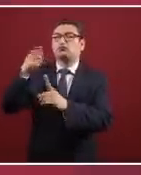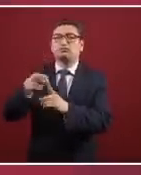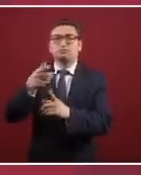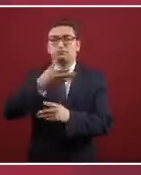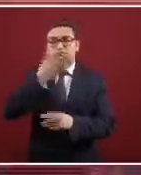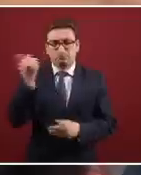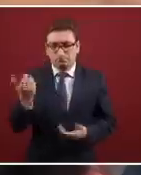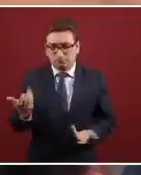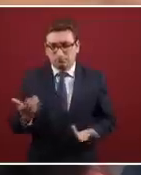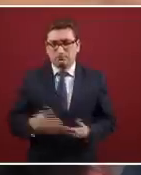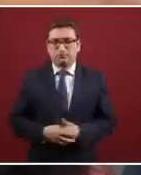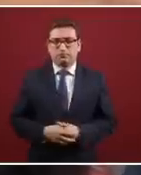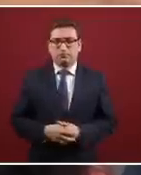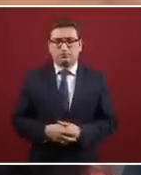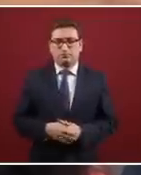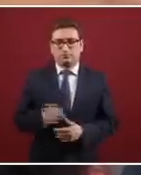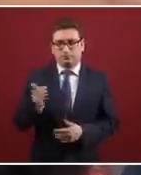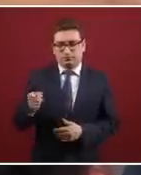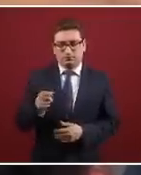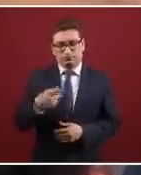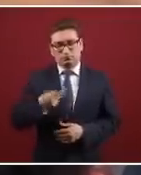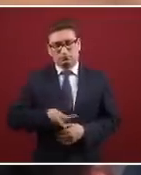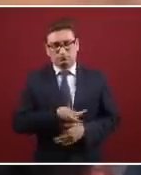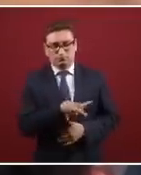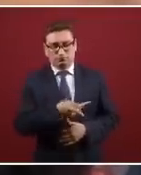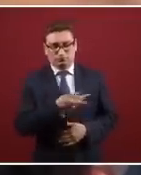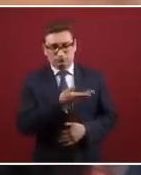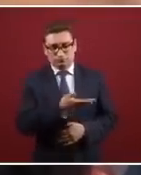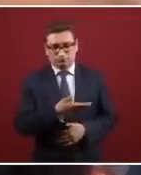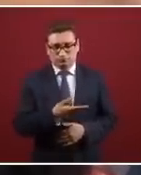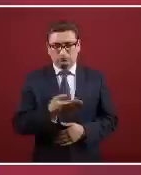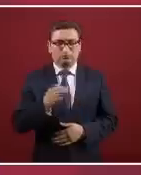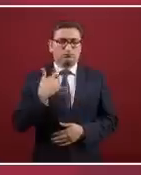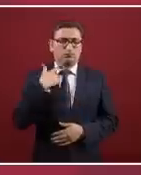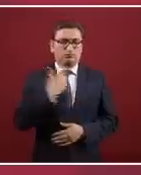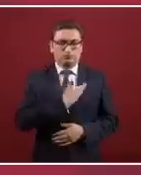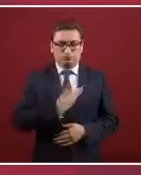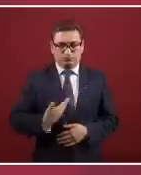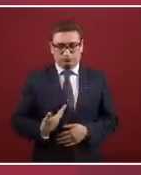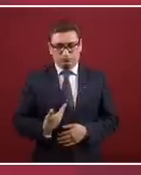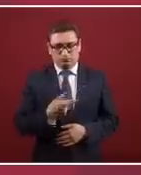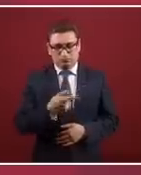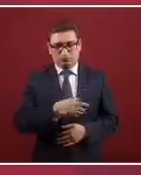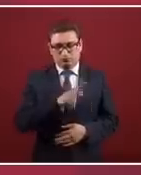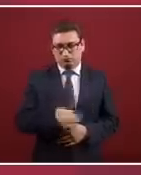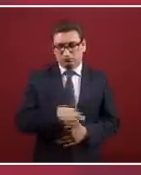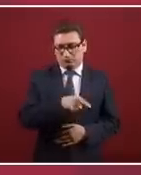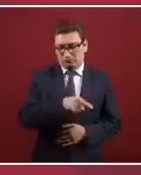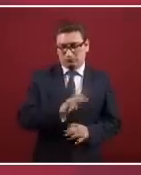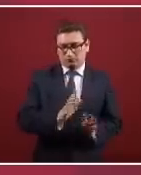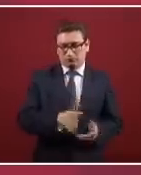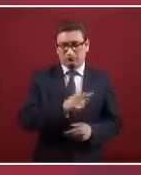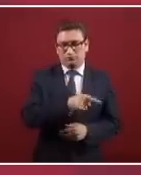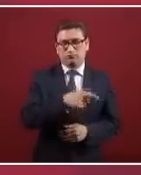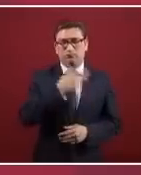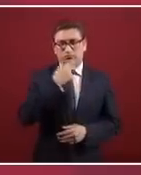Le preguntó al finado presidente Miguel de la Madrid